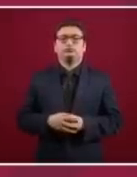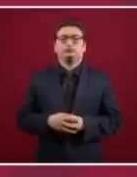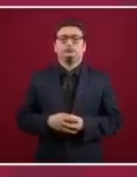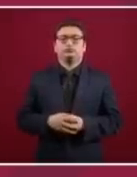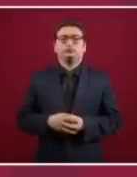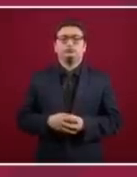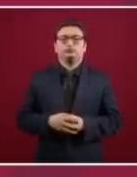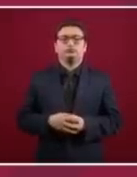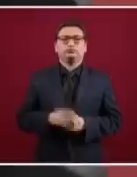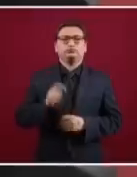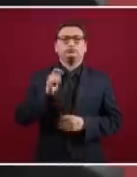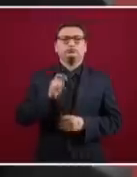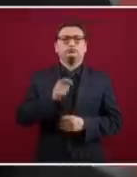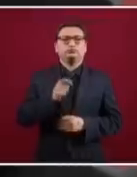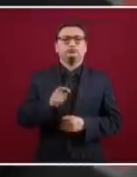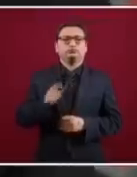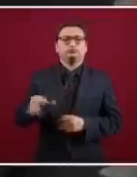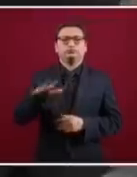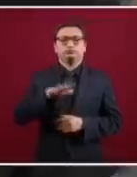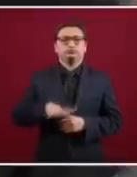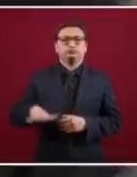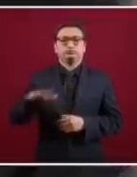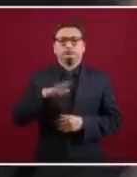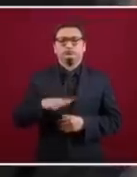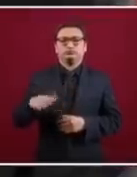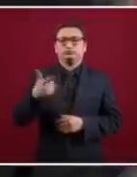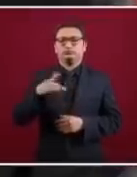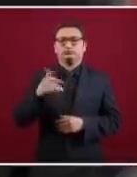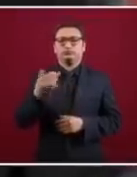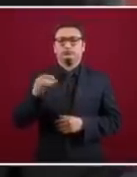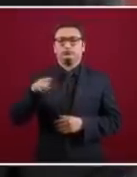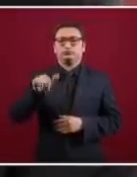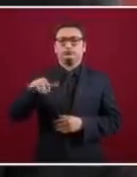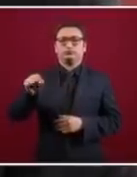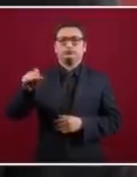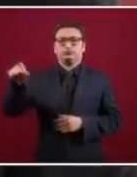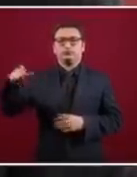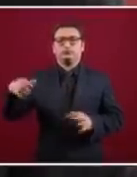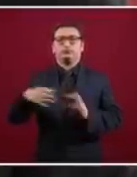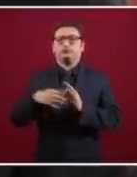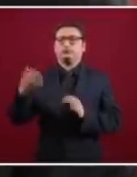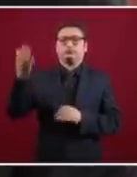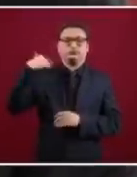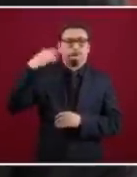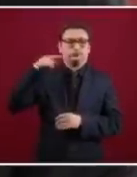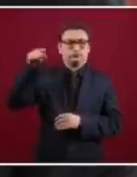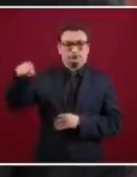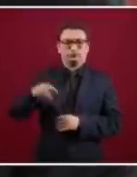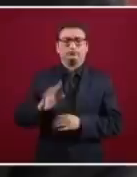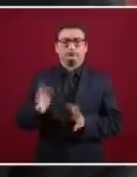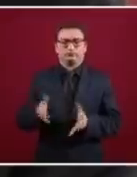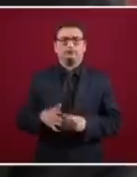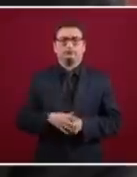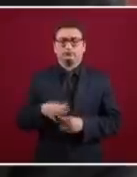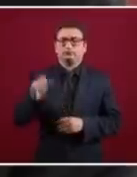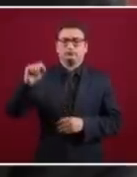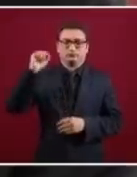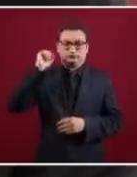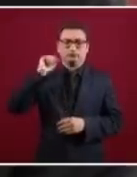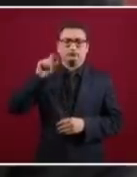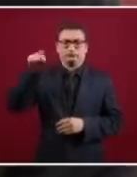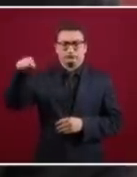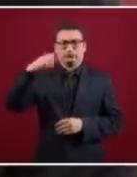que pertenece a guaymas a cabo estar en guaymas del sábado